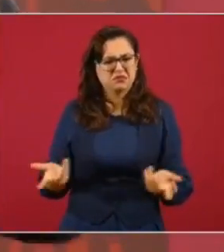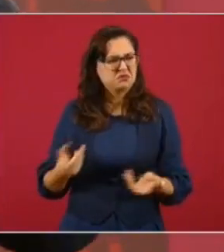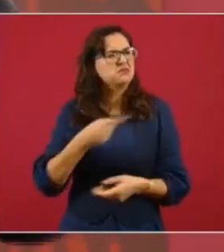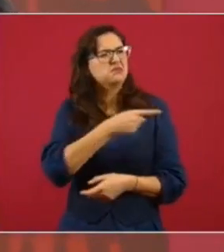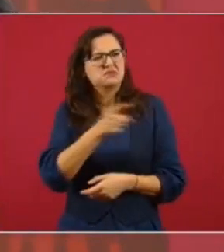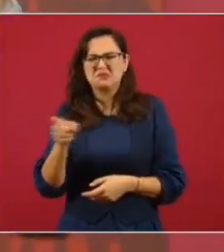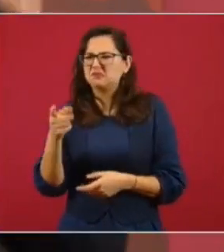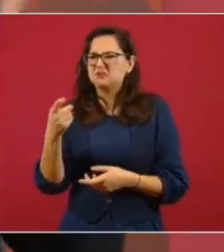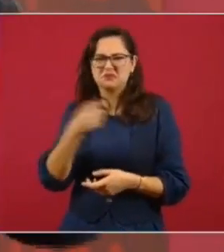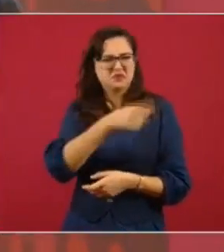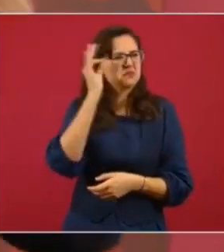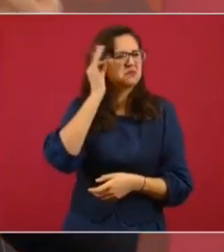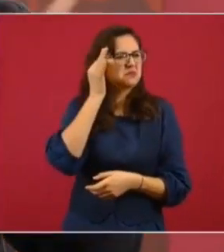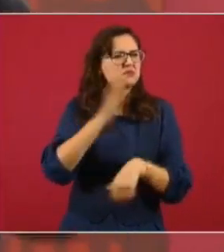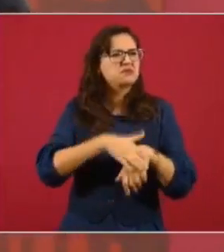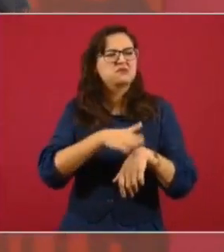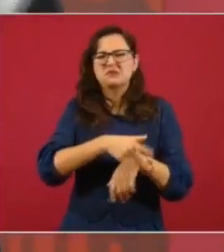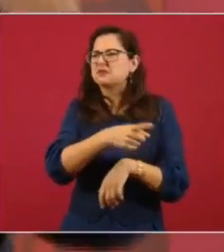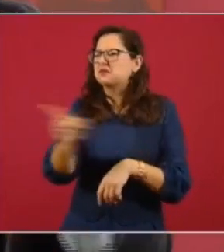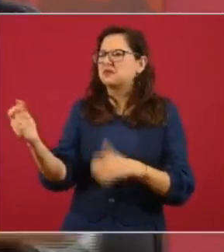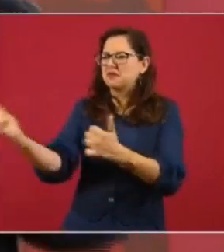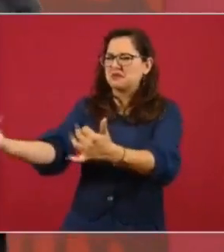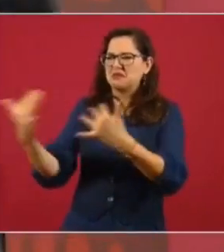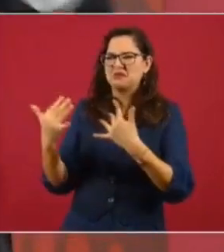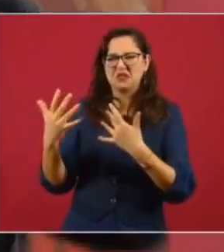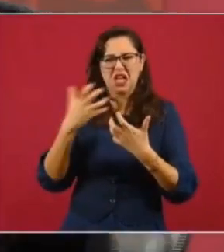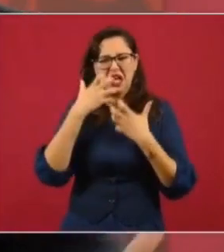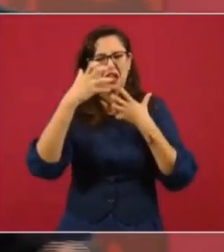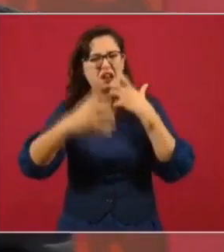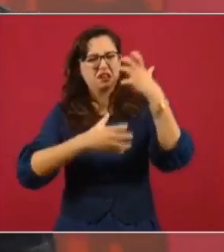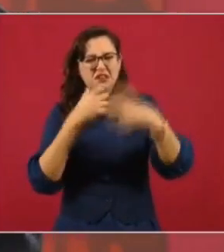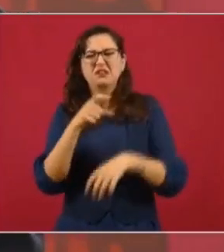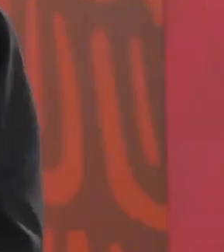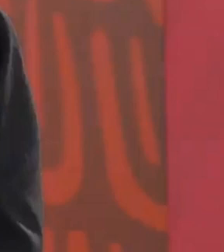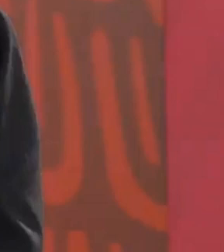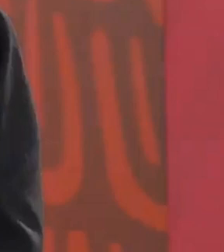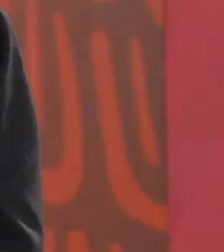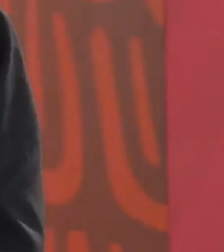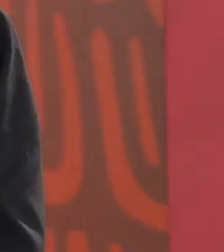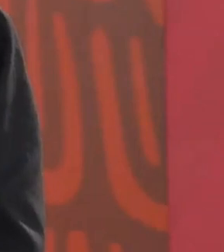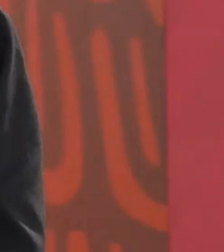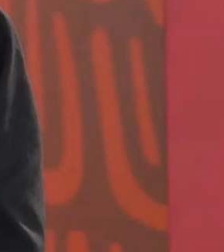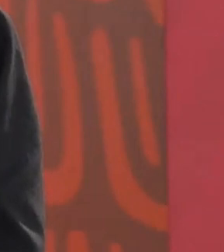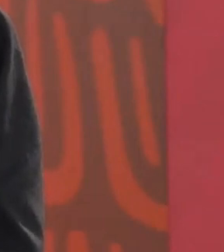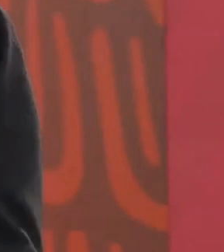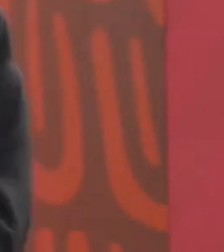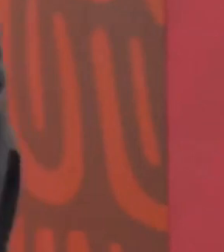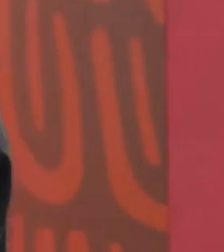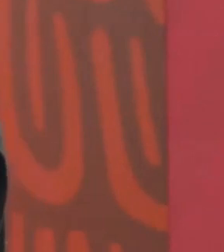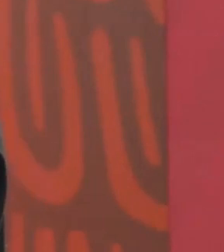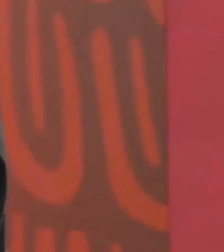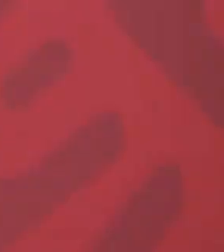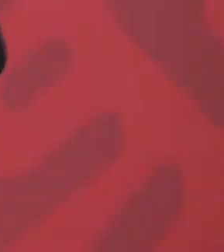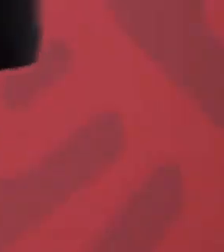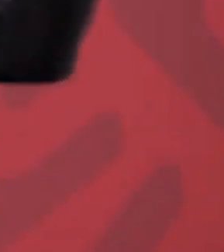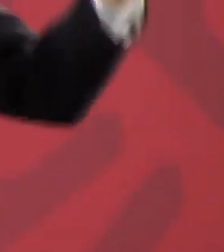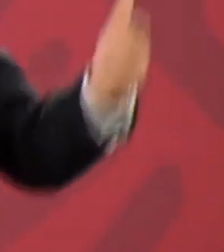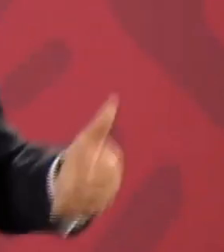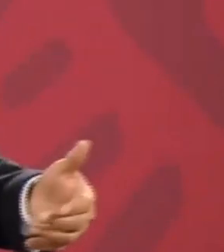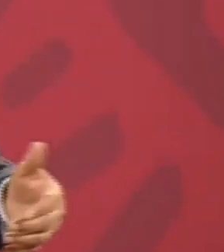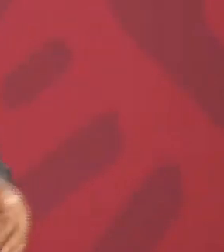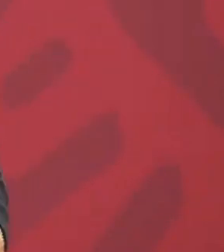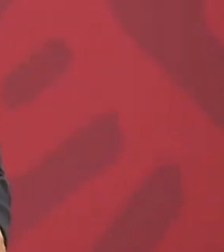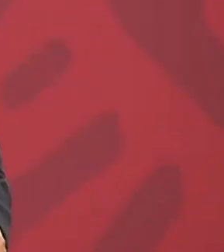esa multitud y por qué gritaban, qué querían. Y uno de los vasallos le dice: